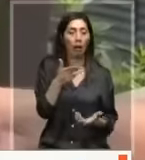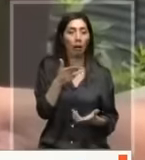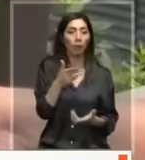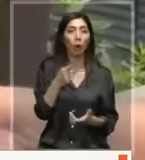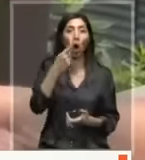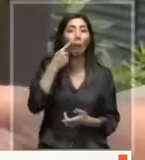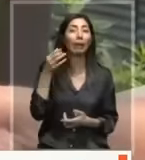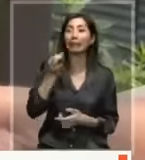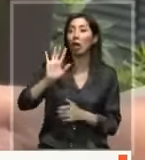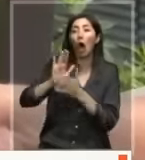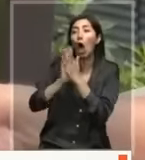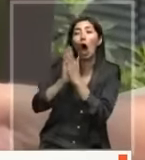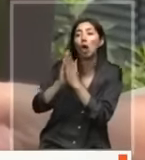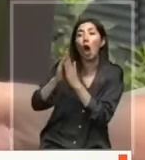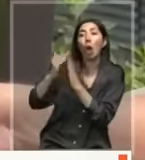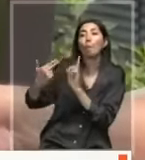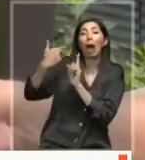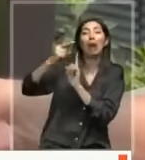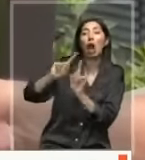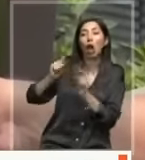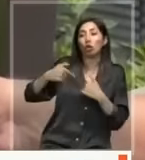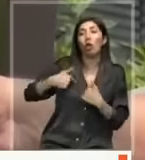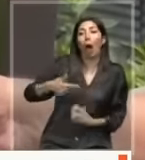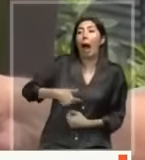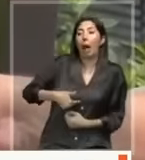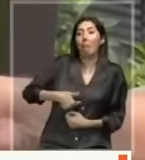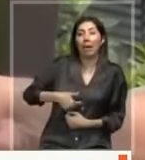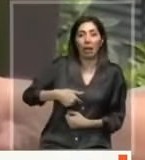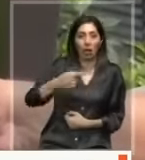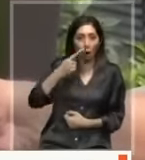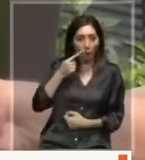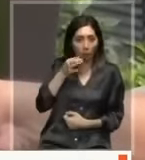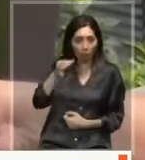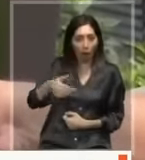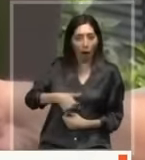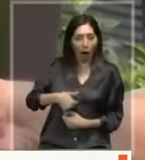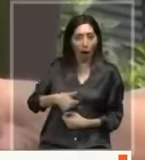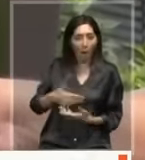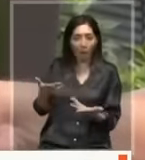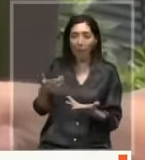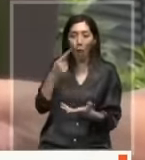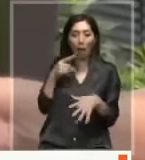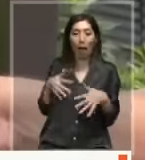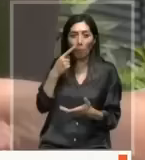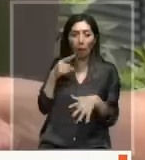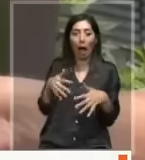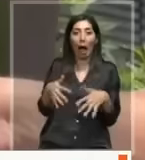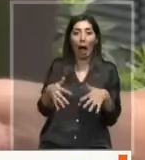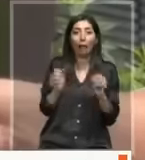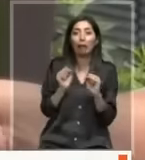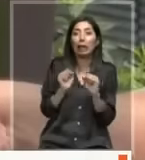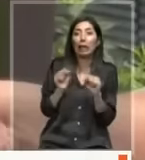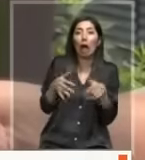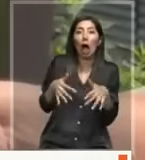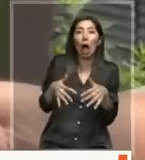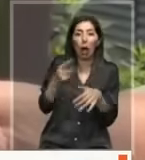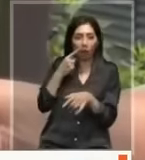maten, no me maten. Tengo hambre, dijo en un momento. Tiritaba que tenía frío.